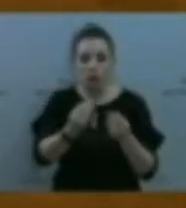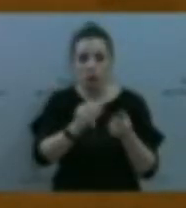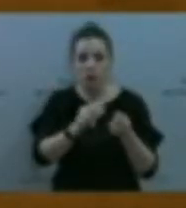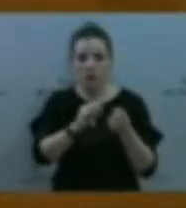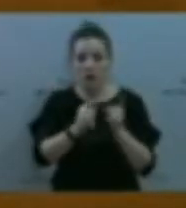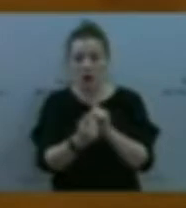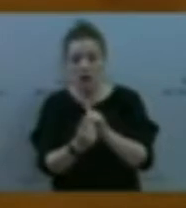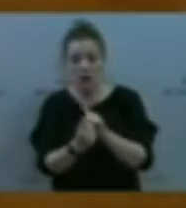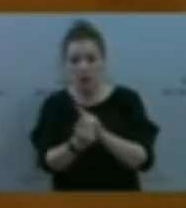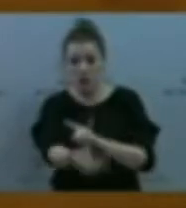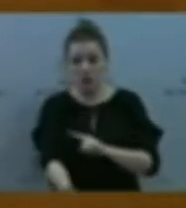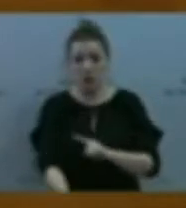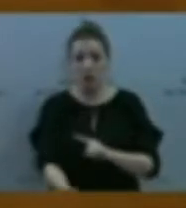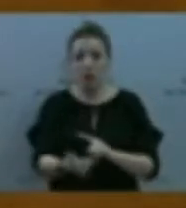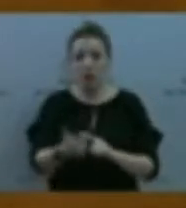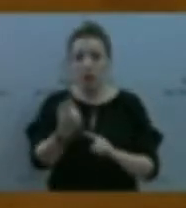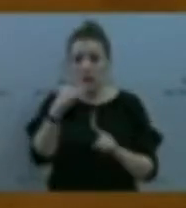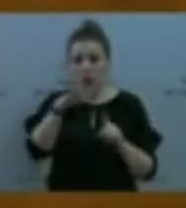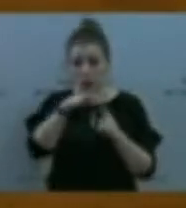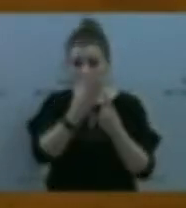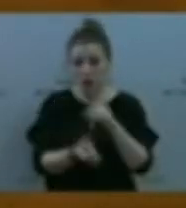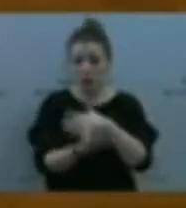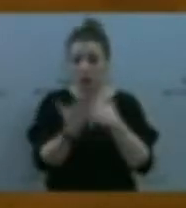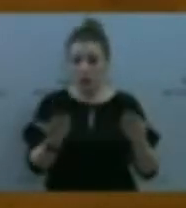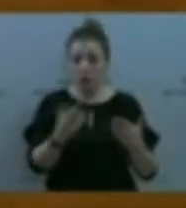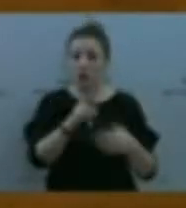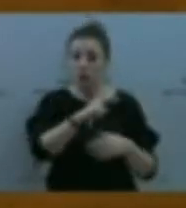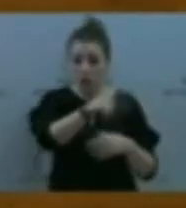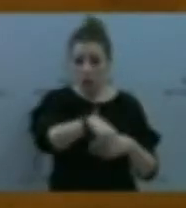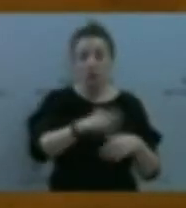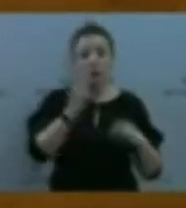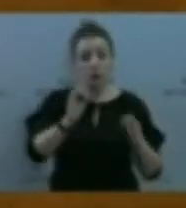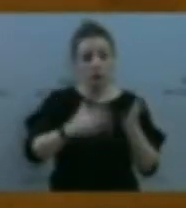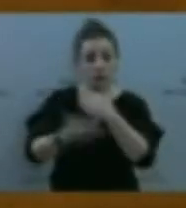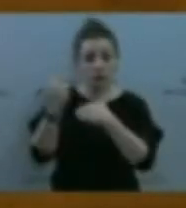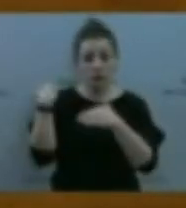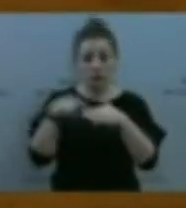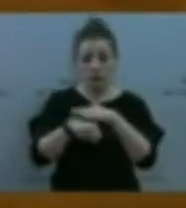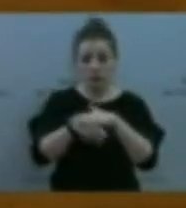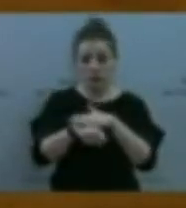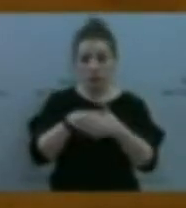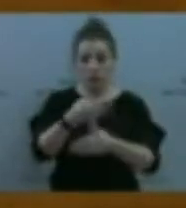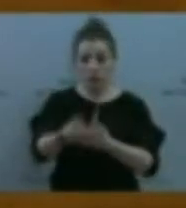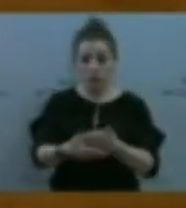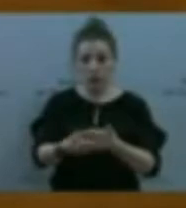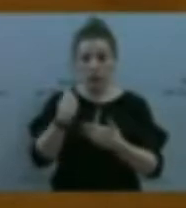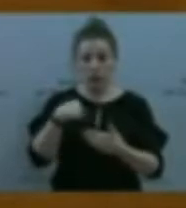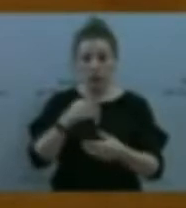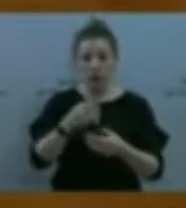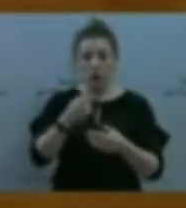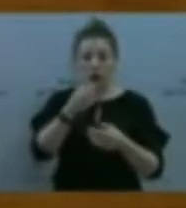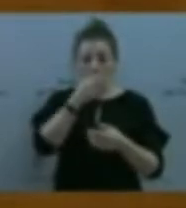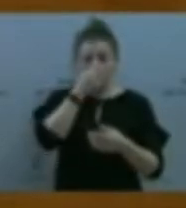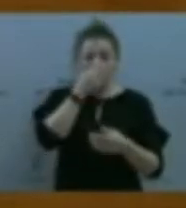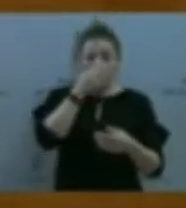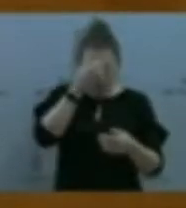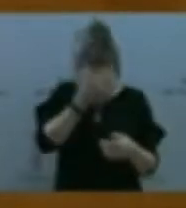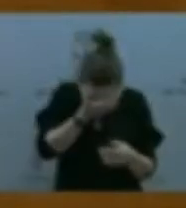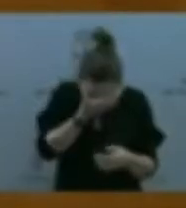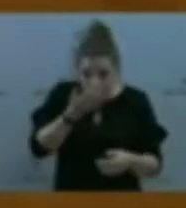que es que entonces se estaba tramitando la posible remoción del síndico mayor en este Parlamento. Y eso